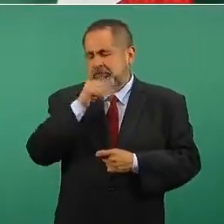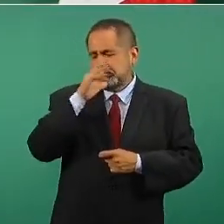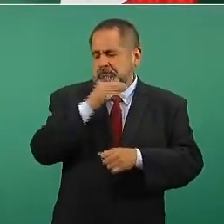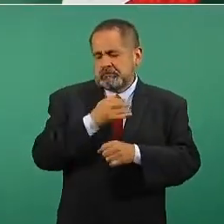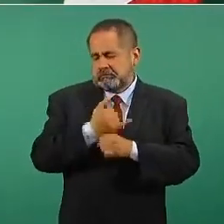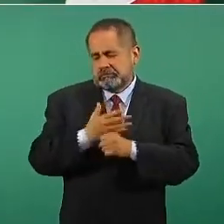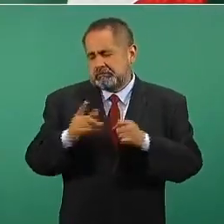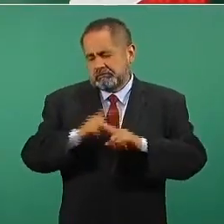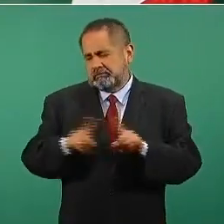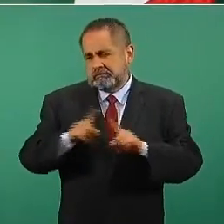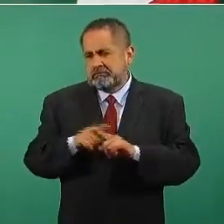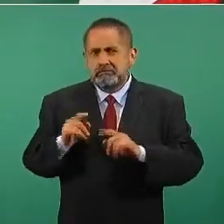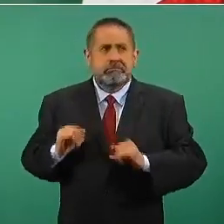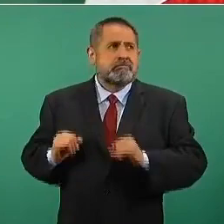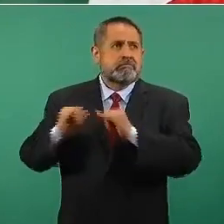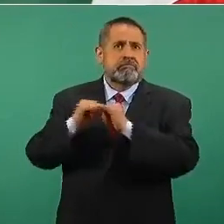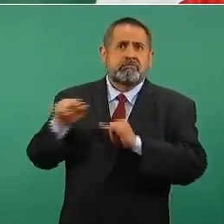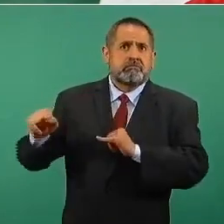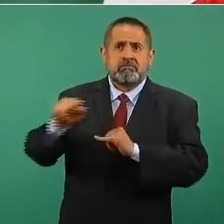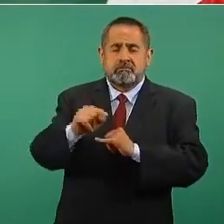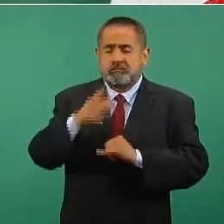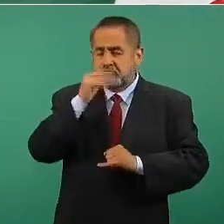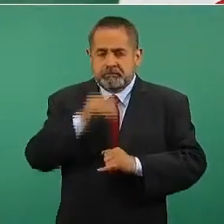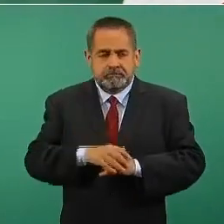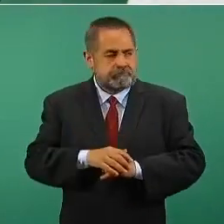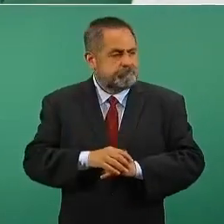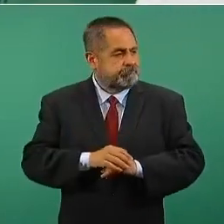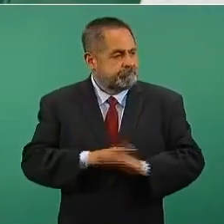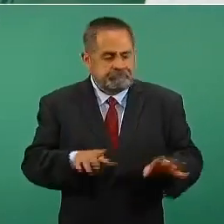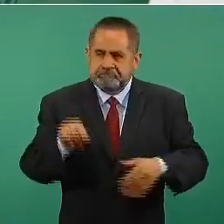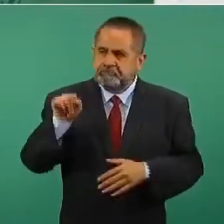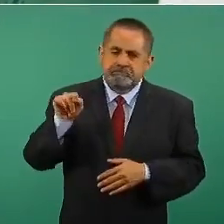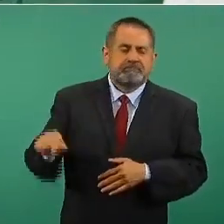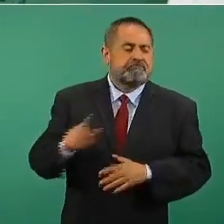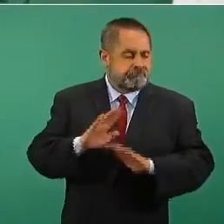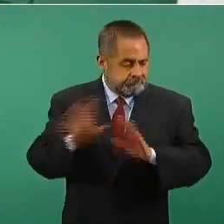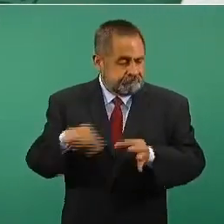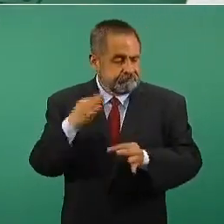los institutos de salud y ya está